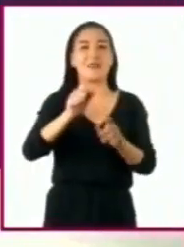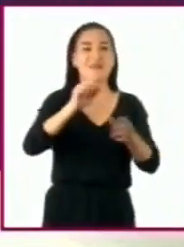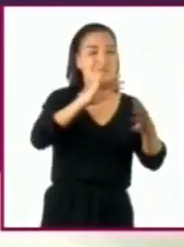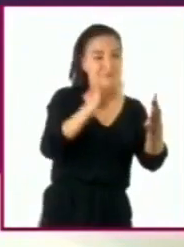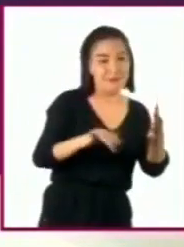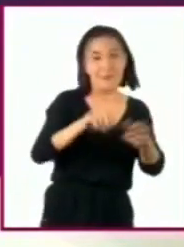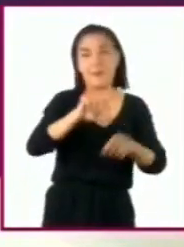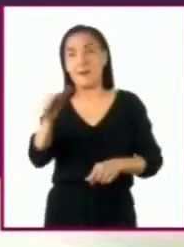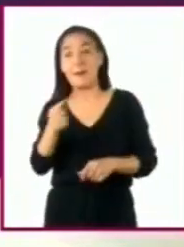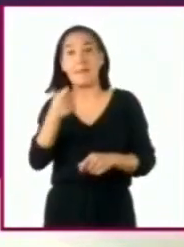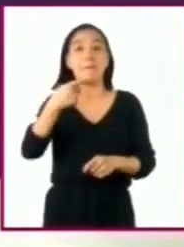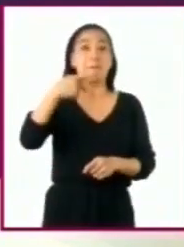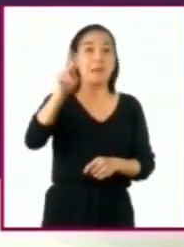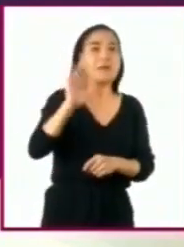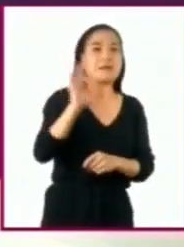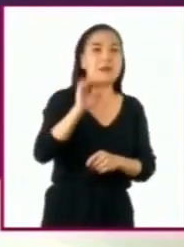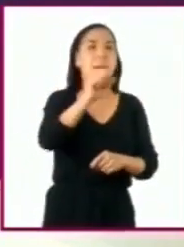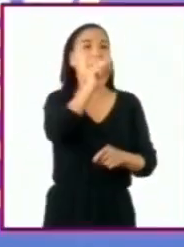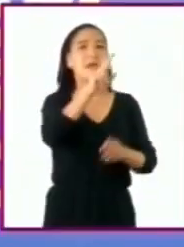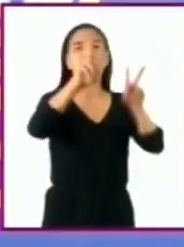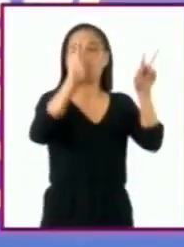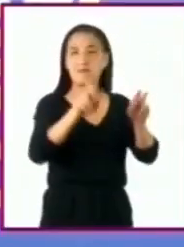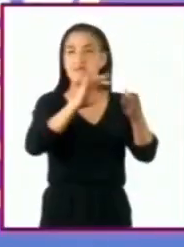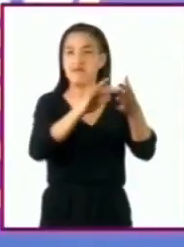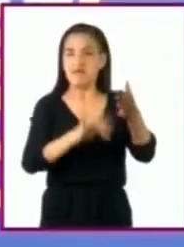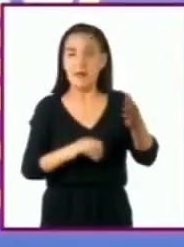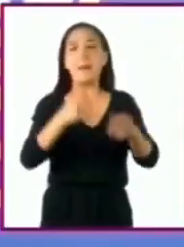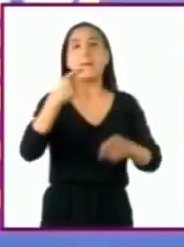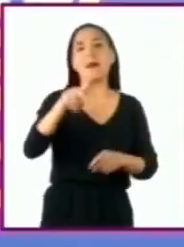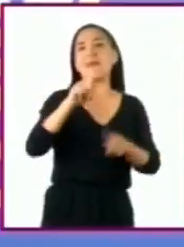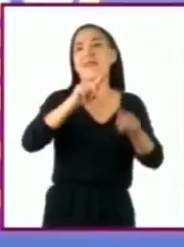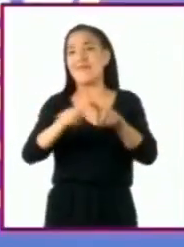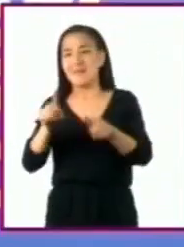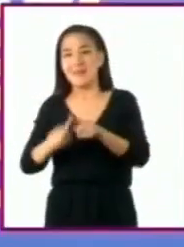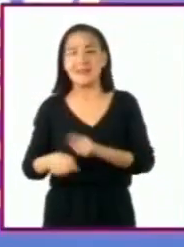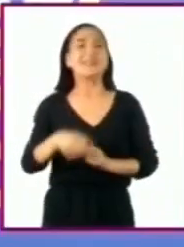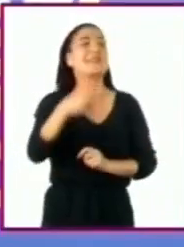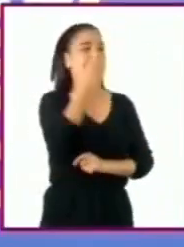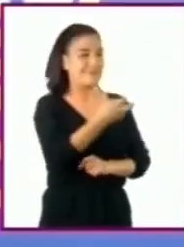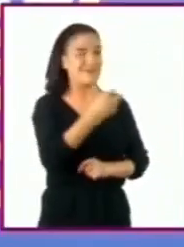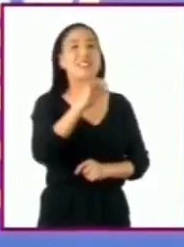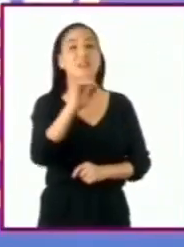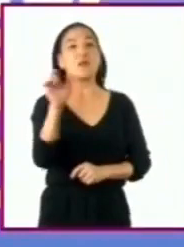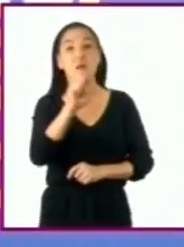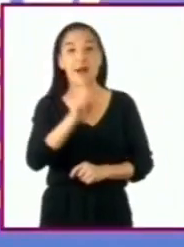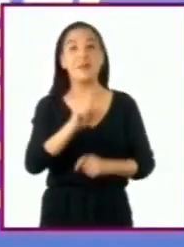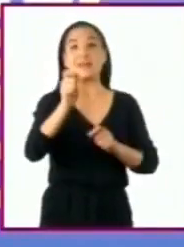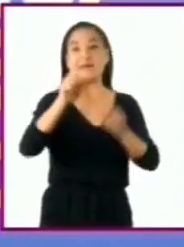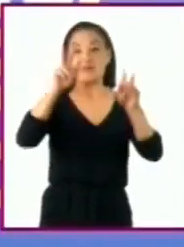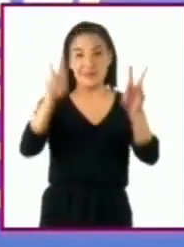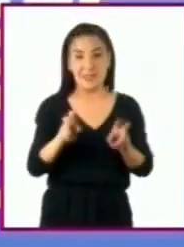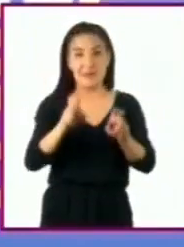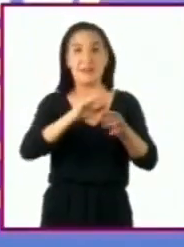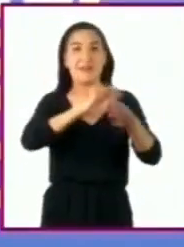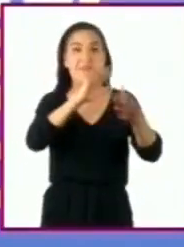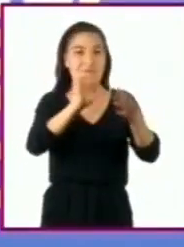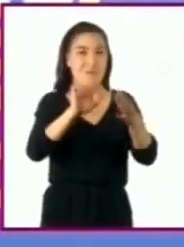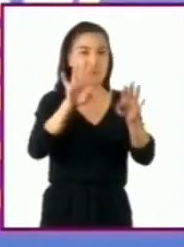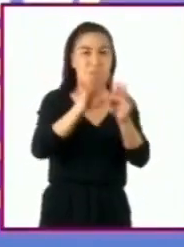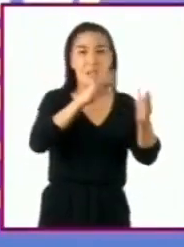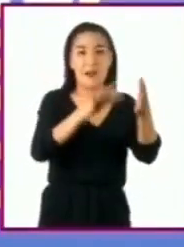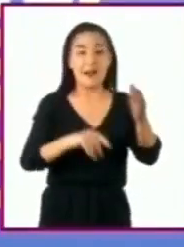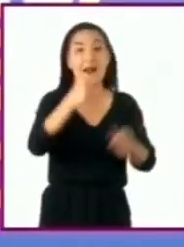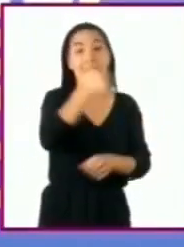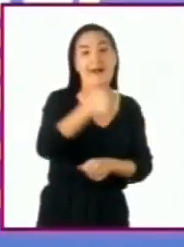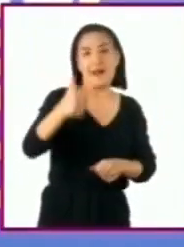aunque habla del mismo tema. Así es, aunque varios textos hablen de un mismo tema, cada uno puede desarrollarlo